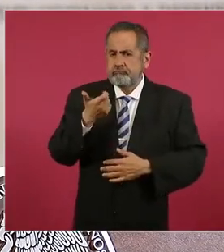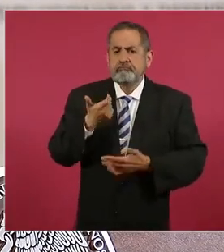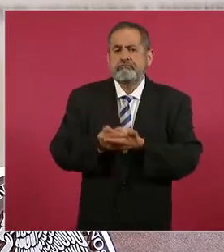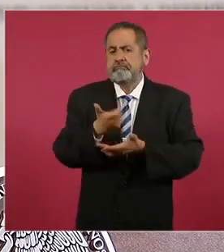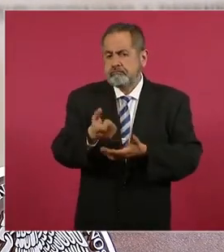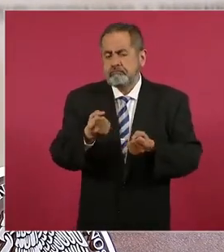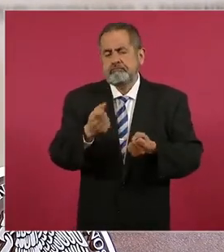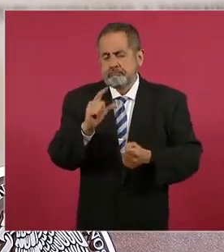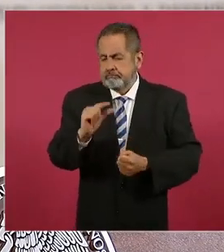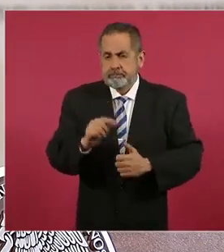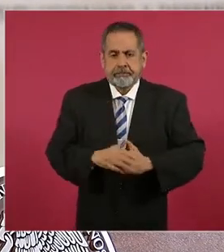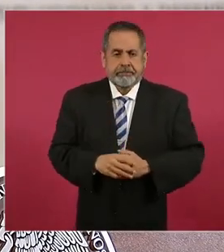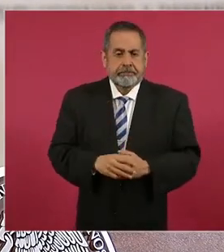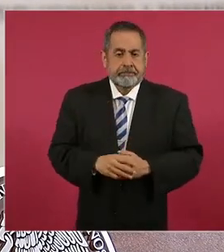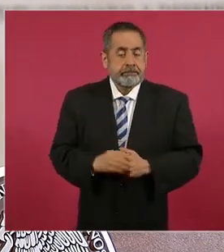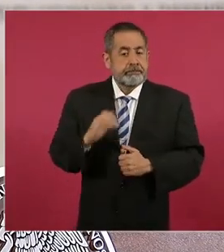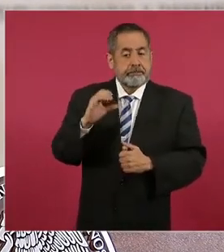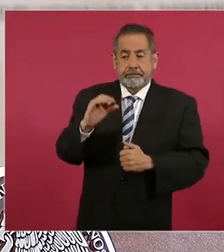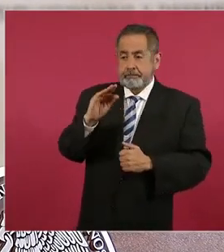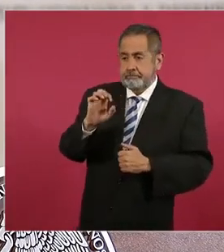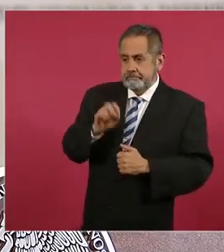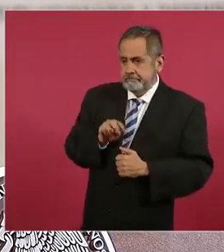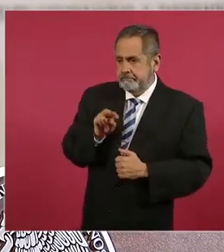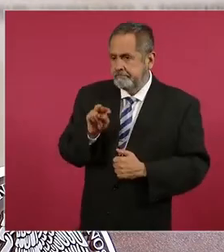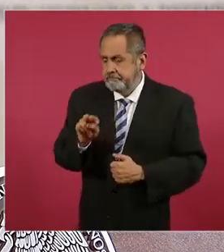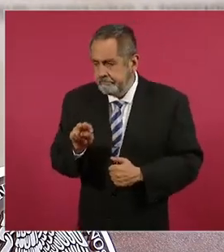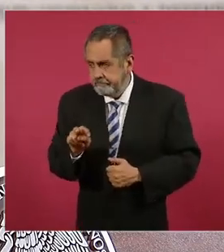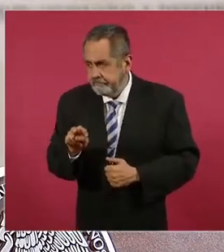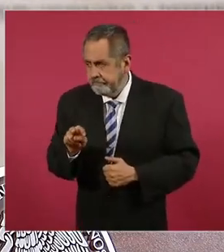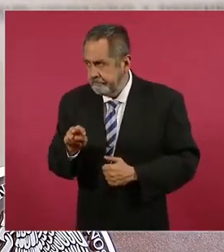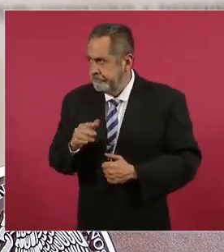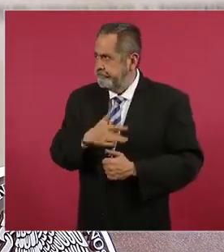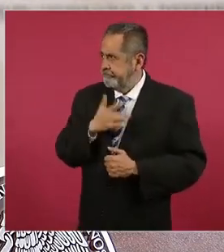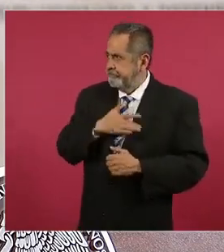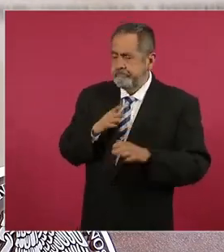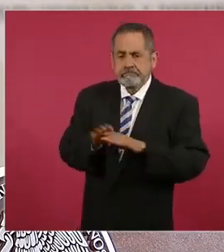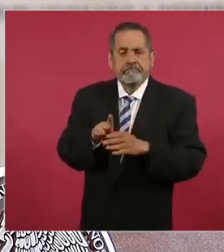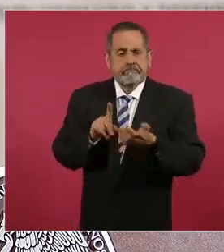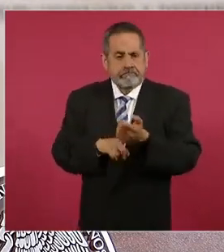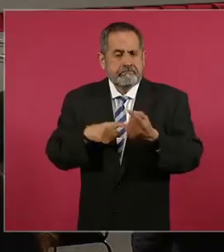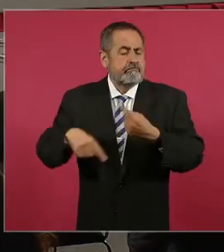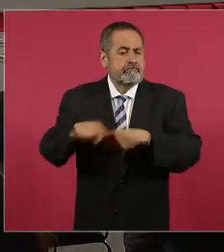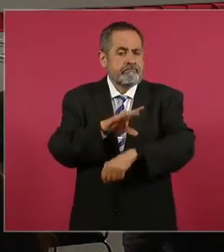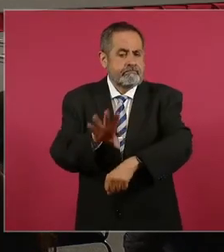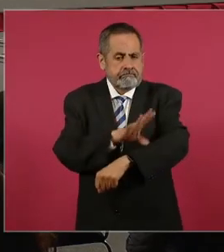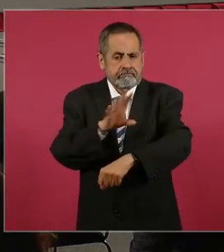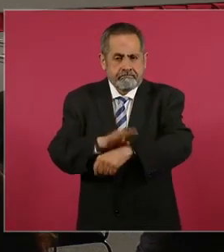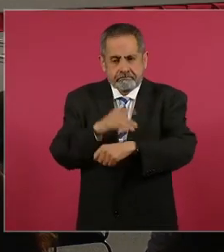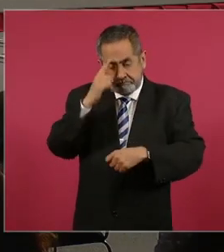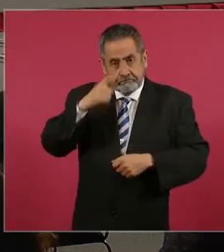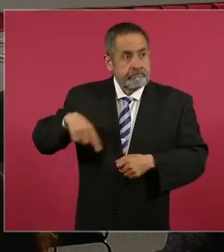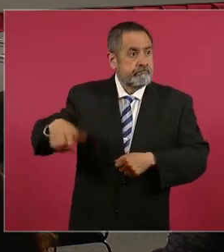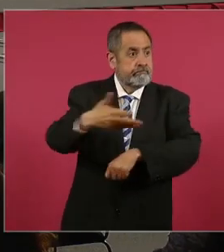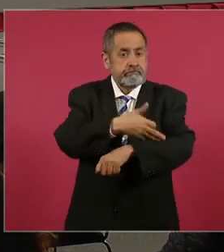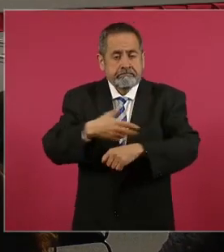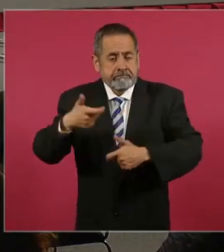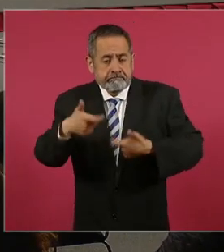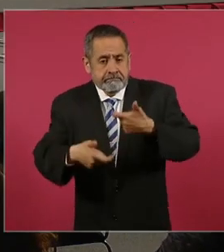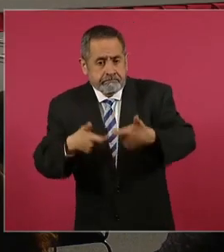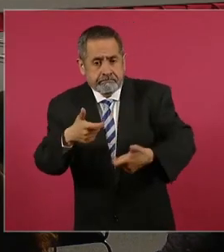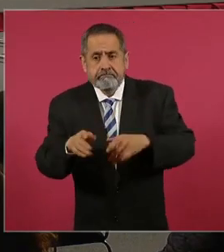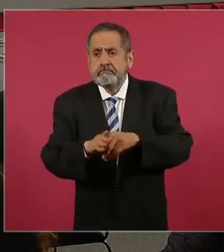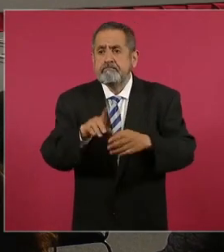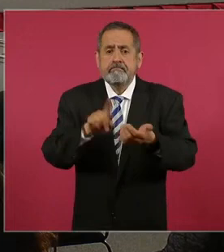Sensible a la importancia que tiene el costo de la electricidad para las familias, pero también para la